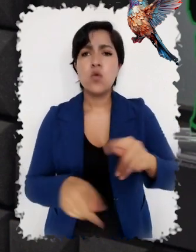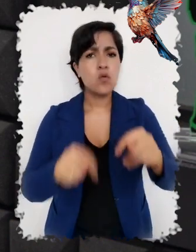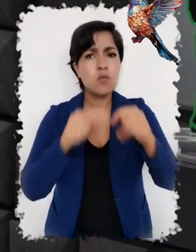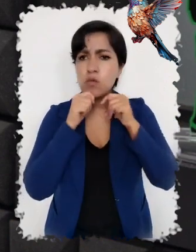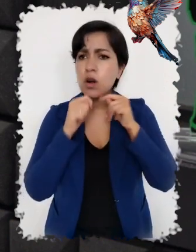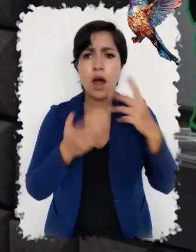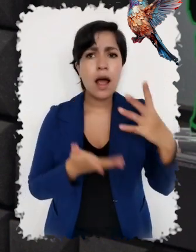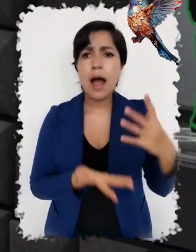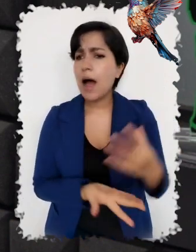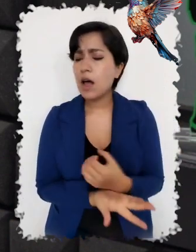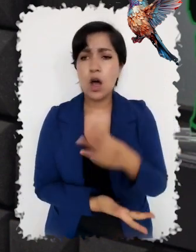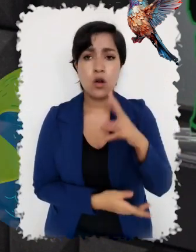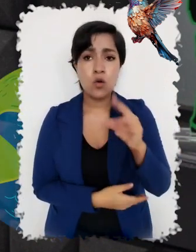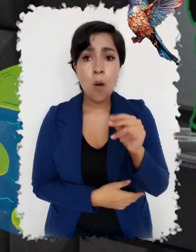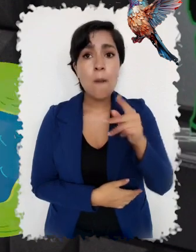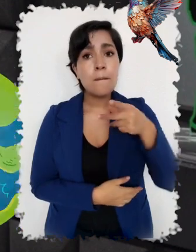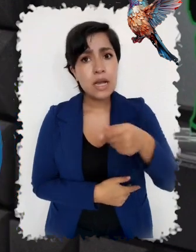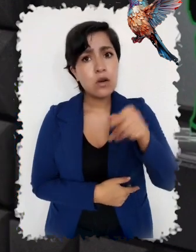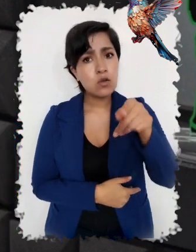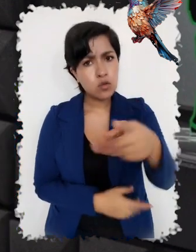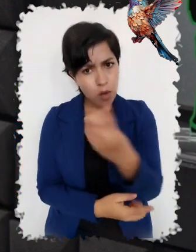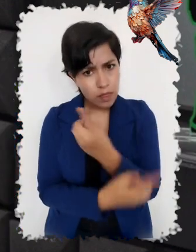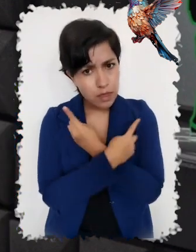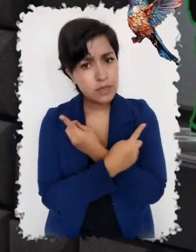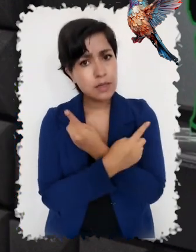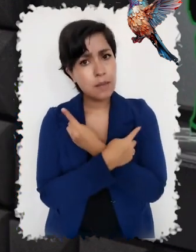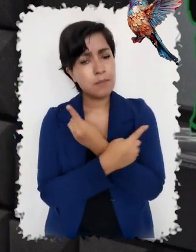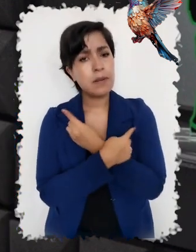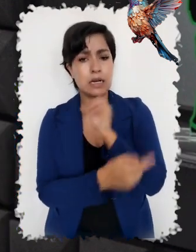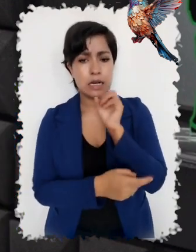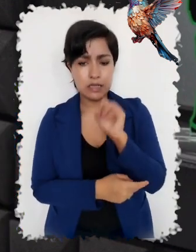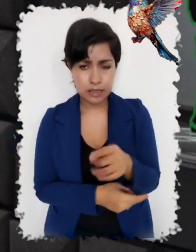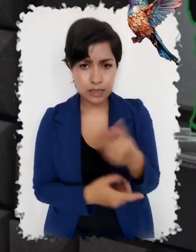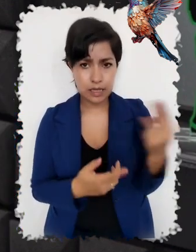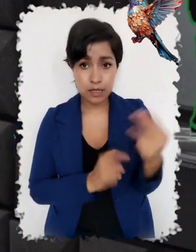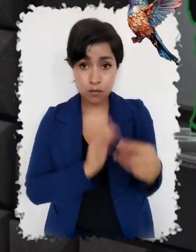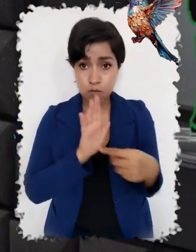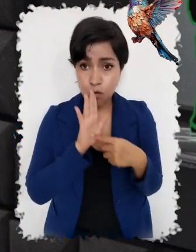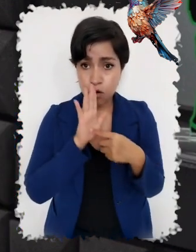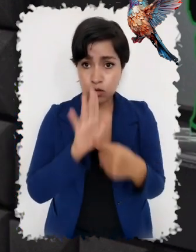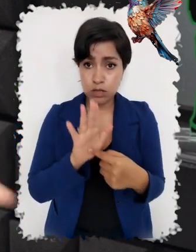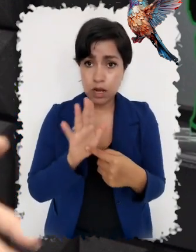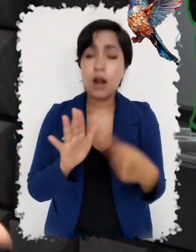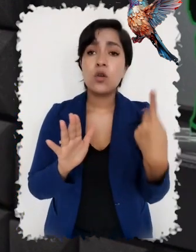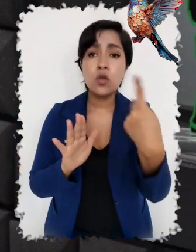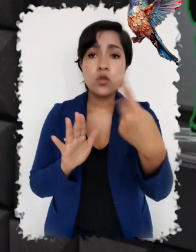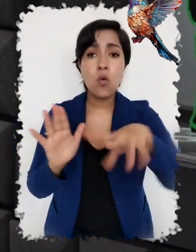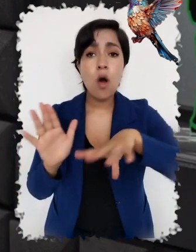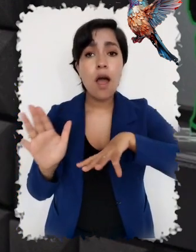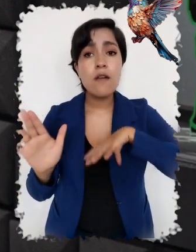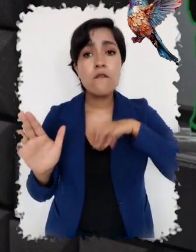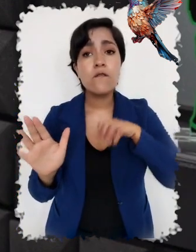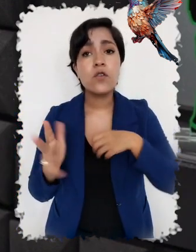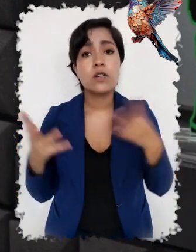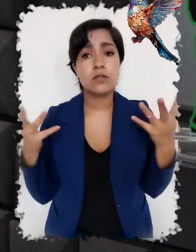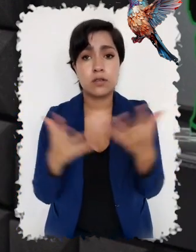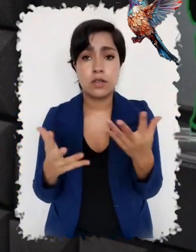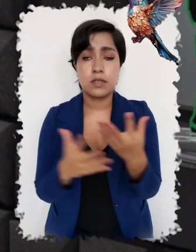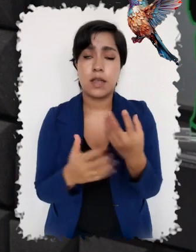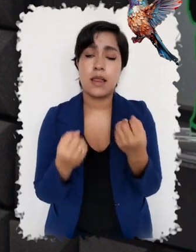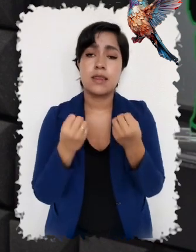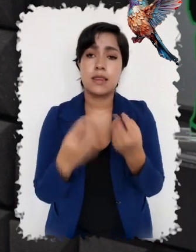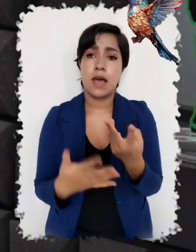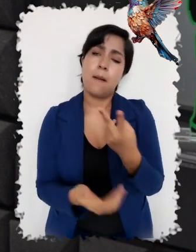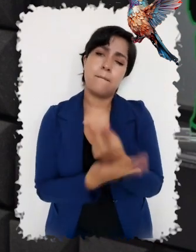ganes sí te estás esforzando sí estás siendo disciplinado y hay que visibilizar tu esfuerzo no Entonces si se s se